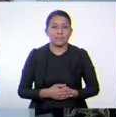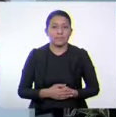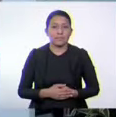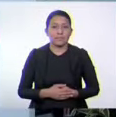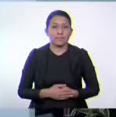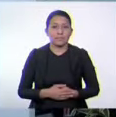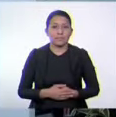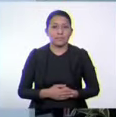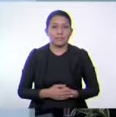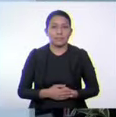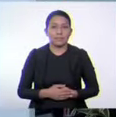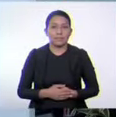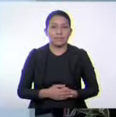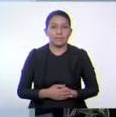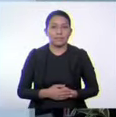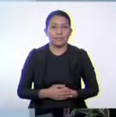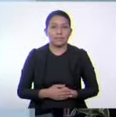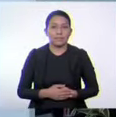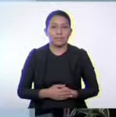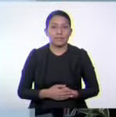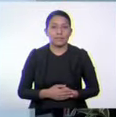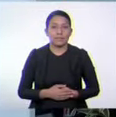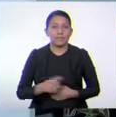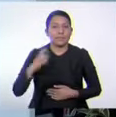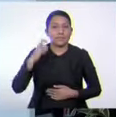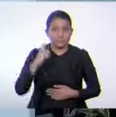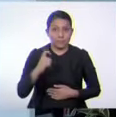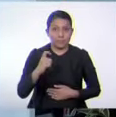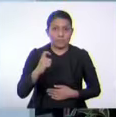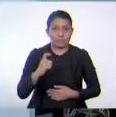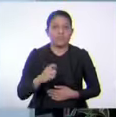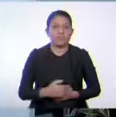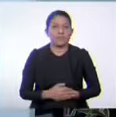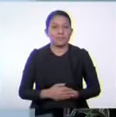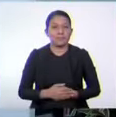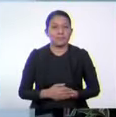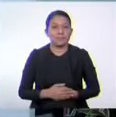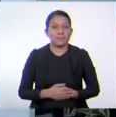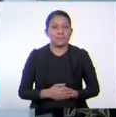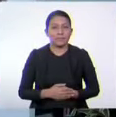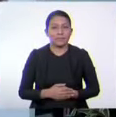con el orbital en X